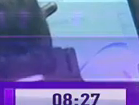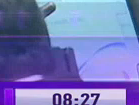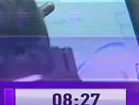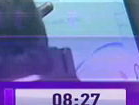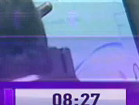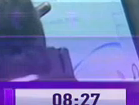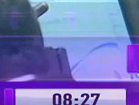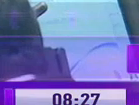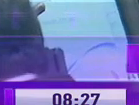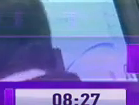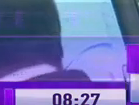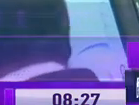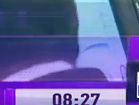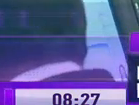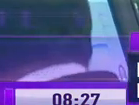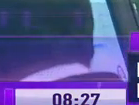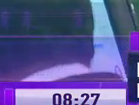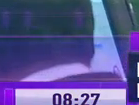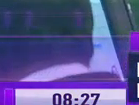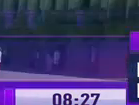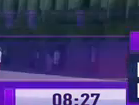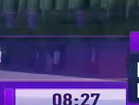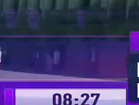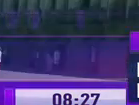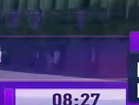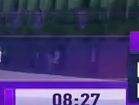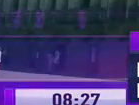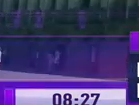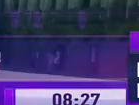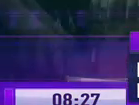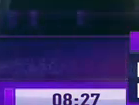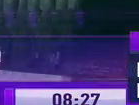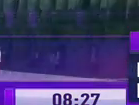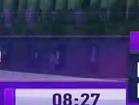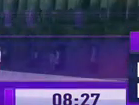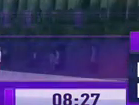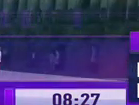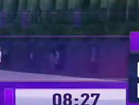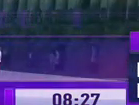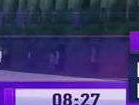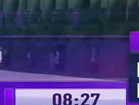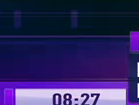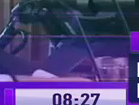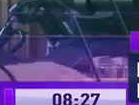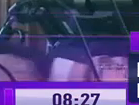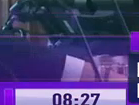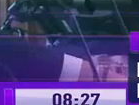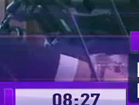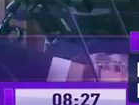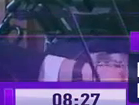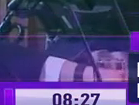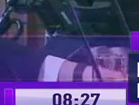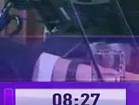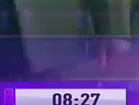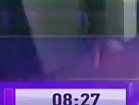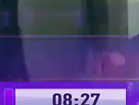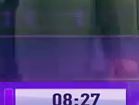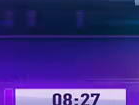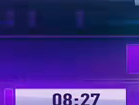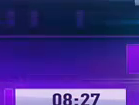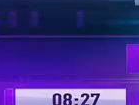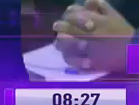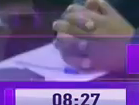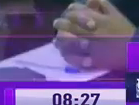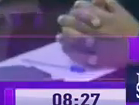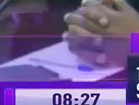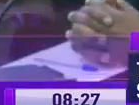reformas tributarias y las laborales deberán ser tratadas en la Asamblea Nacional en un máximo de 30 días. Y también en Tulcán,